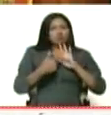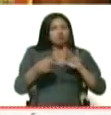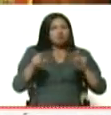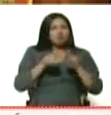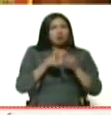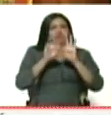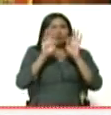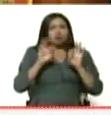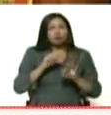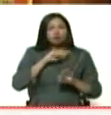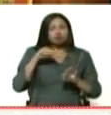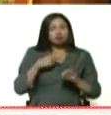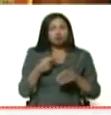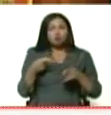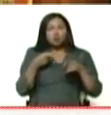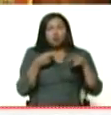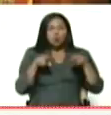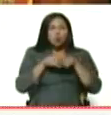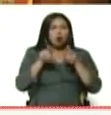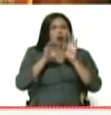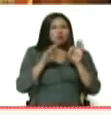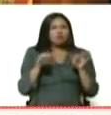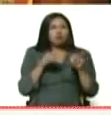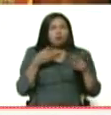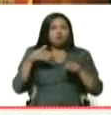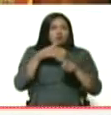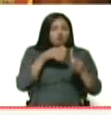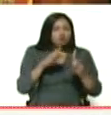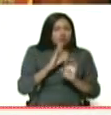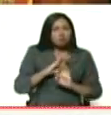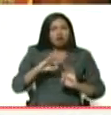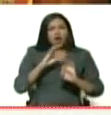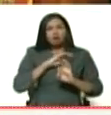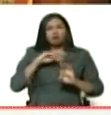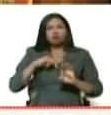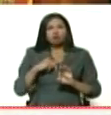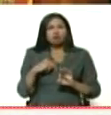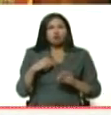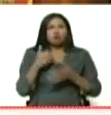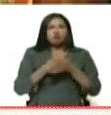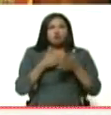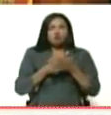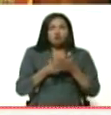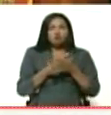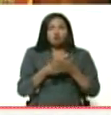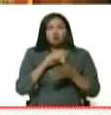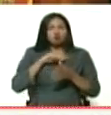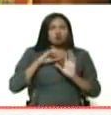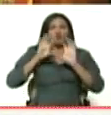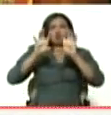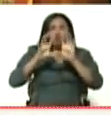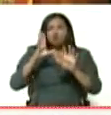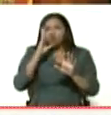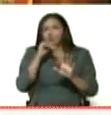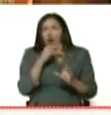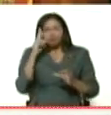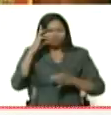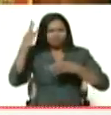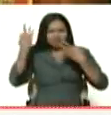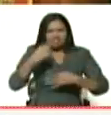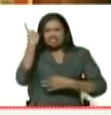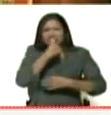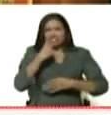No estamos jugando carrito, como decía el señor Guerrero, mi amigo de los Guerreros de la Vega. No estamos jugando carrito, vamos en